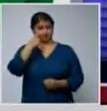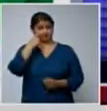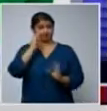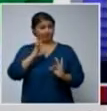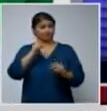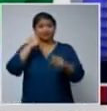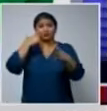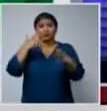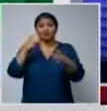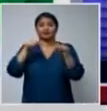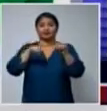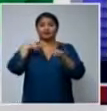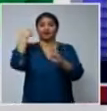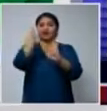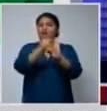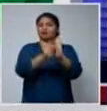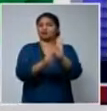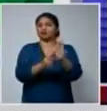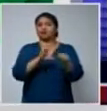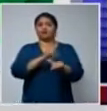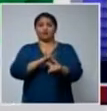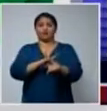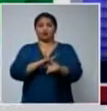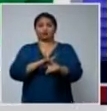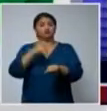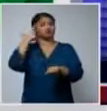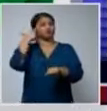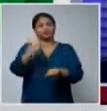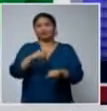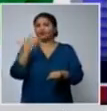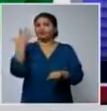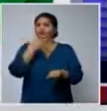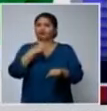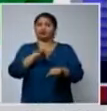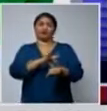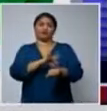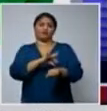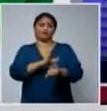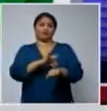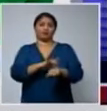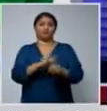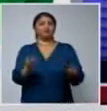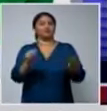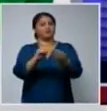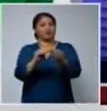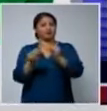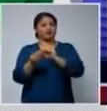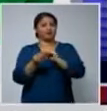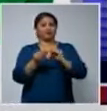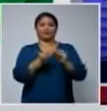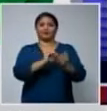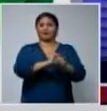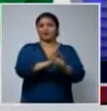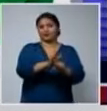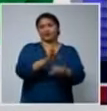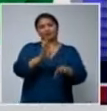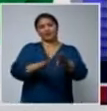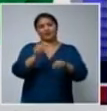la enfermedad, que transmite y no tiene síntomas muchas veces la